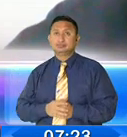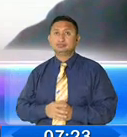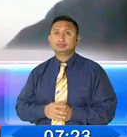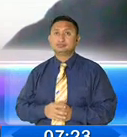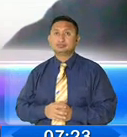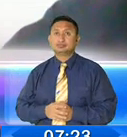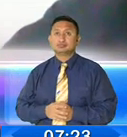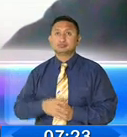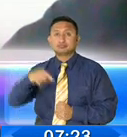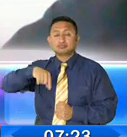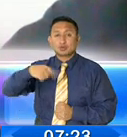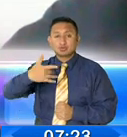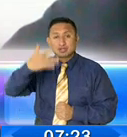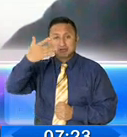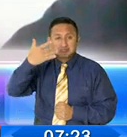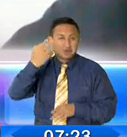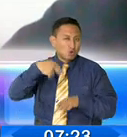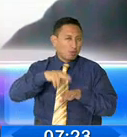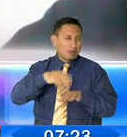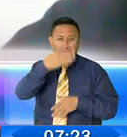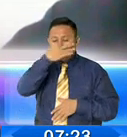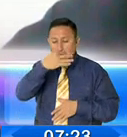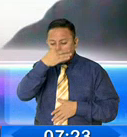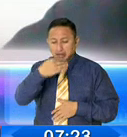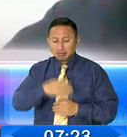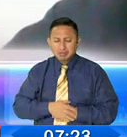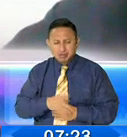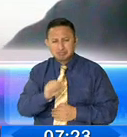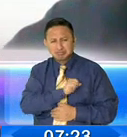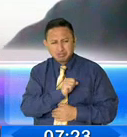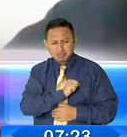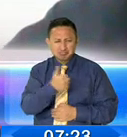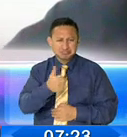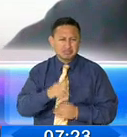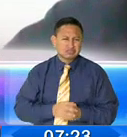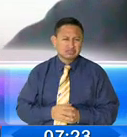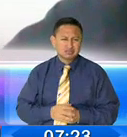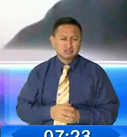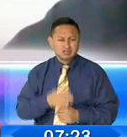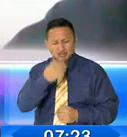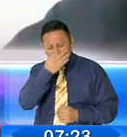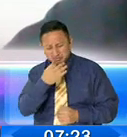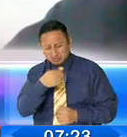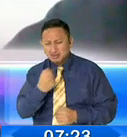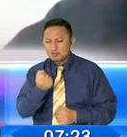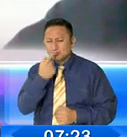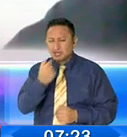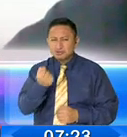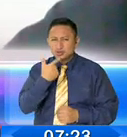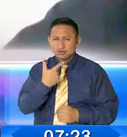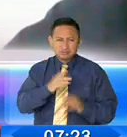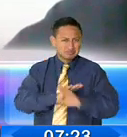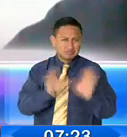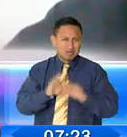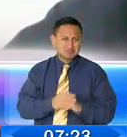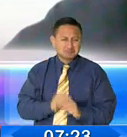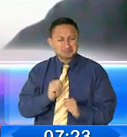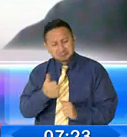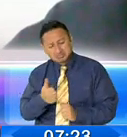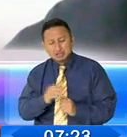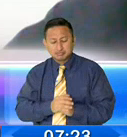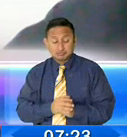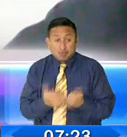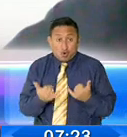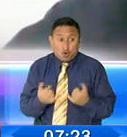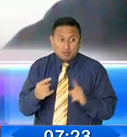tenía un resfriado común, un joven se contagiaba y dice, estoy bien, con unos analgésicos, estoy pasando bien. Ahora este